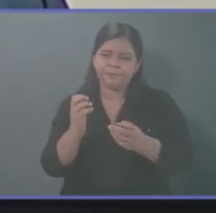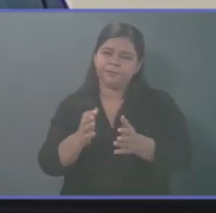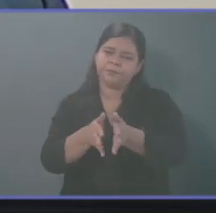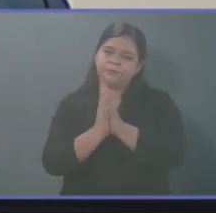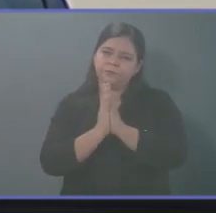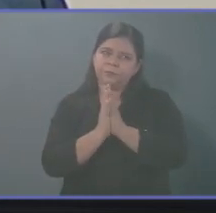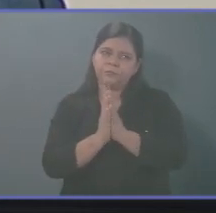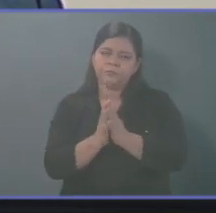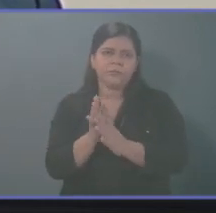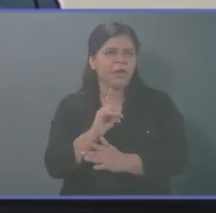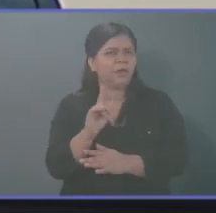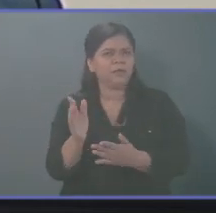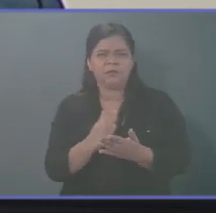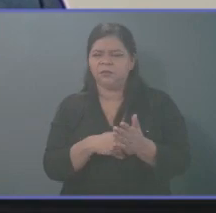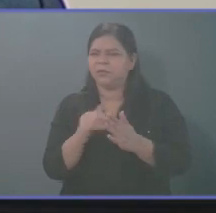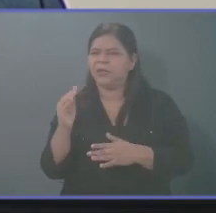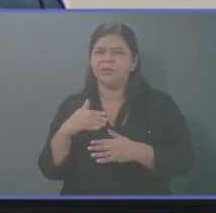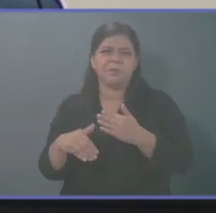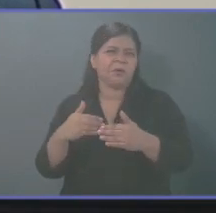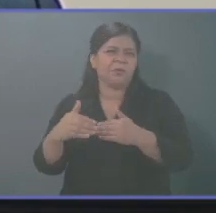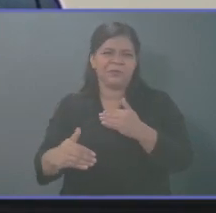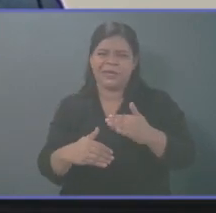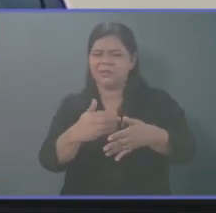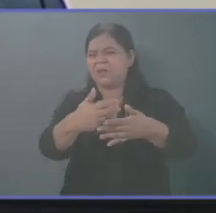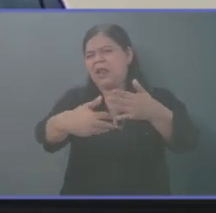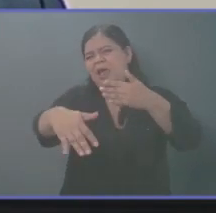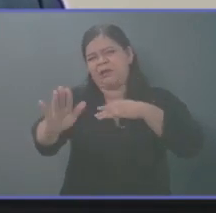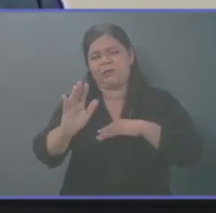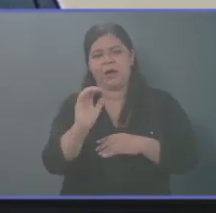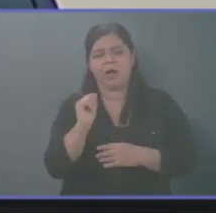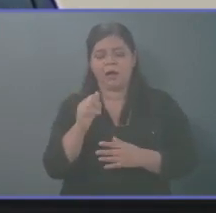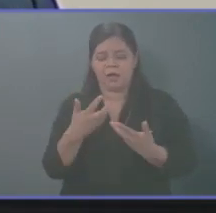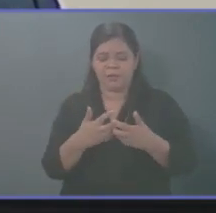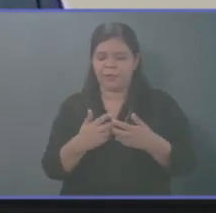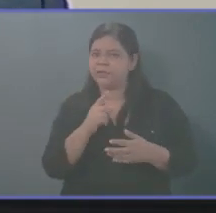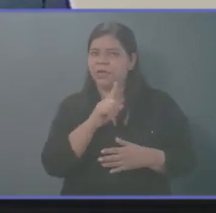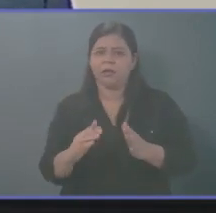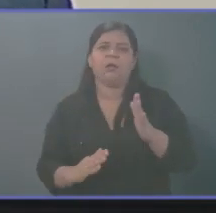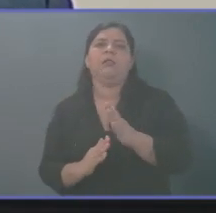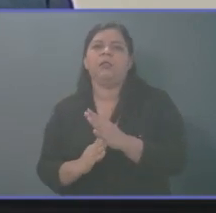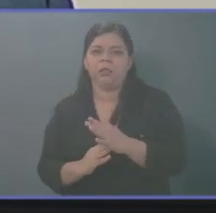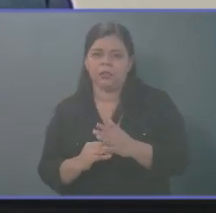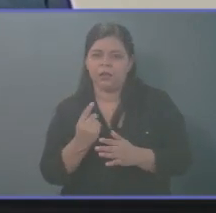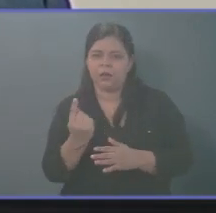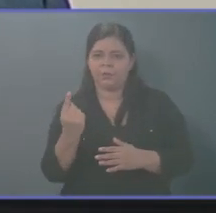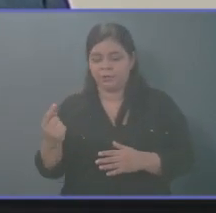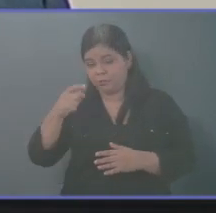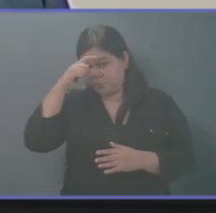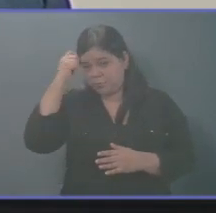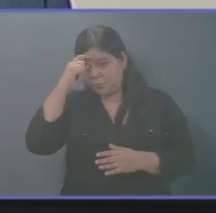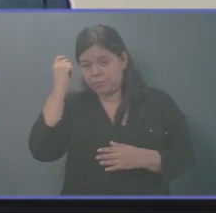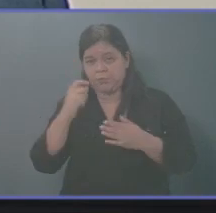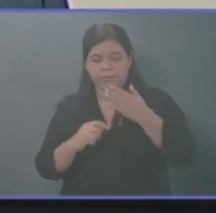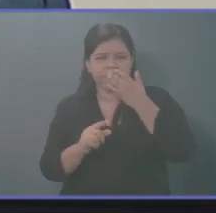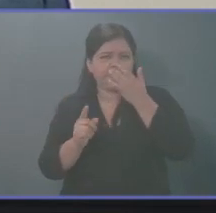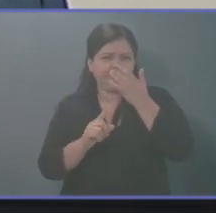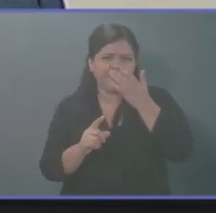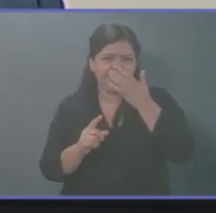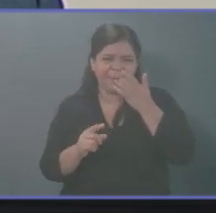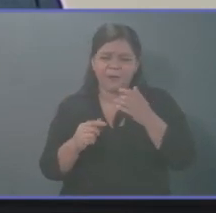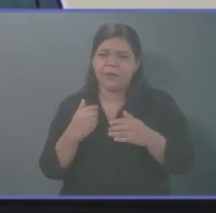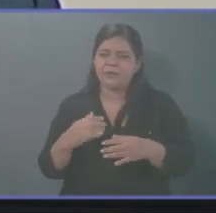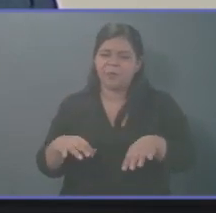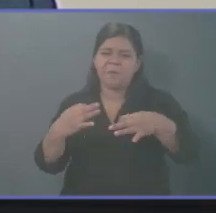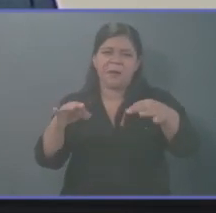haga sin mayor burocracia, es decir, que las AFPs no le pongan trabas a los trabajadores y trabajadoras, que no le sometan a